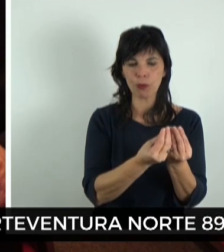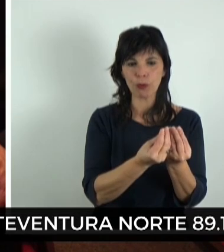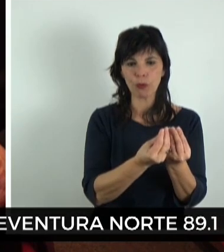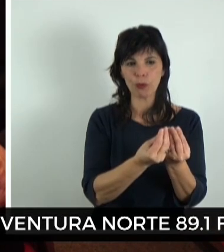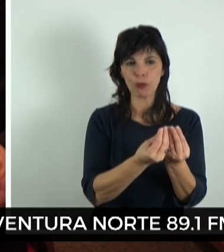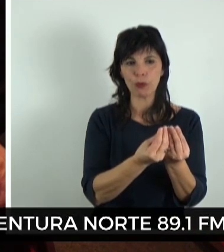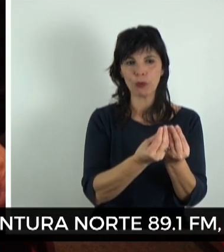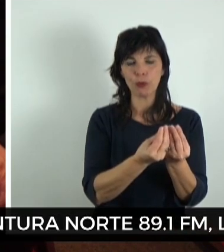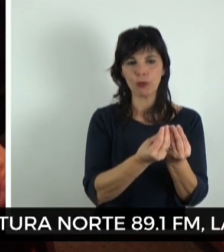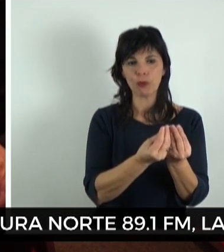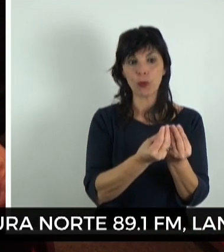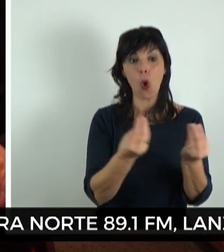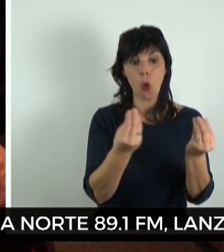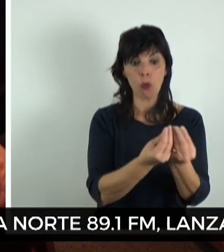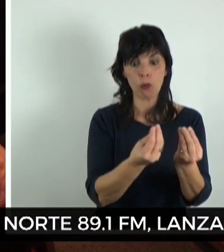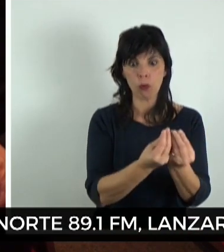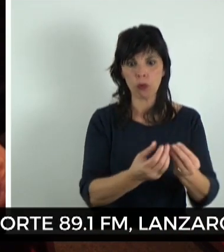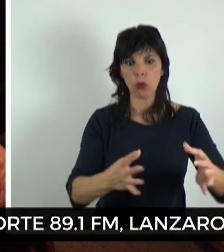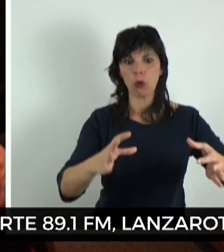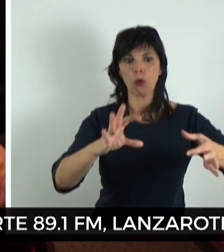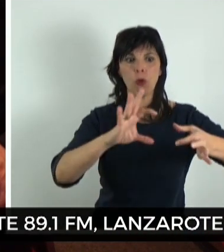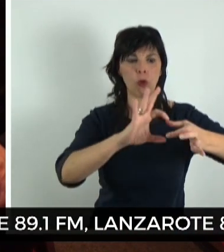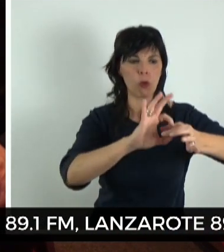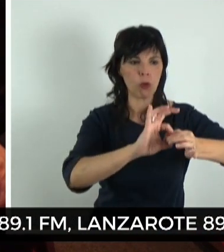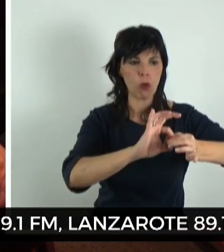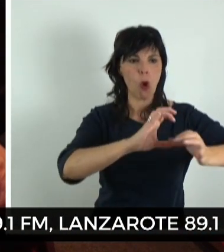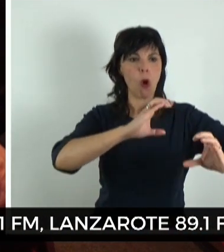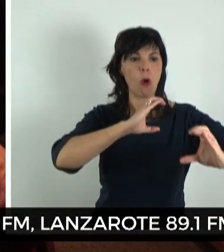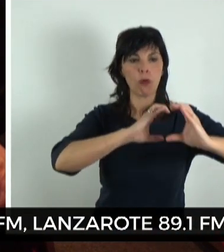en una unión, en una comunión